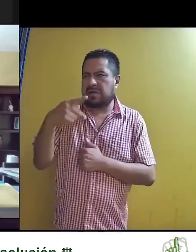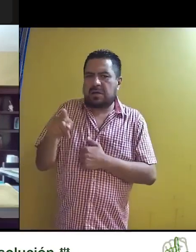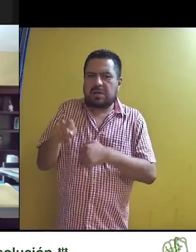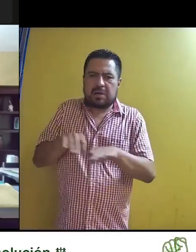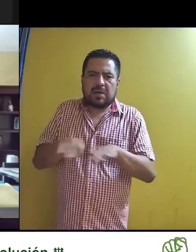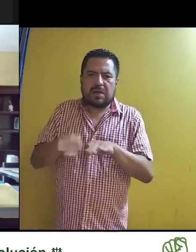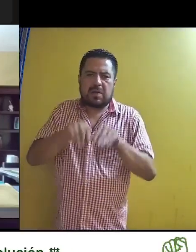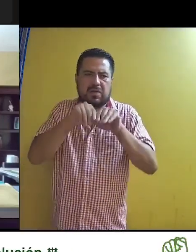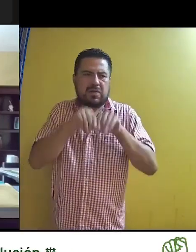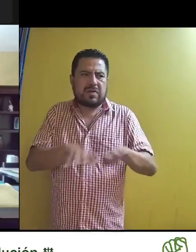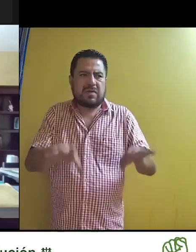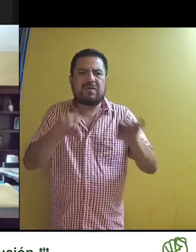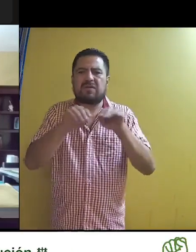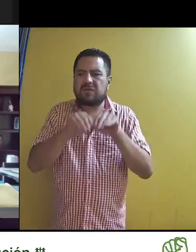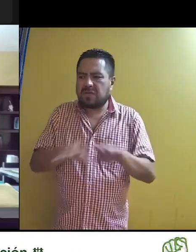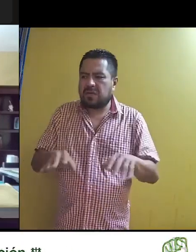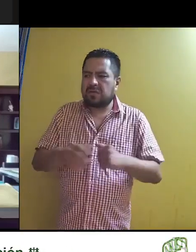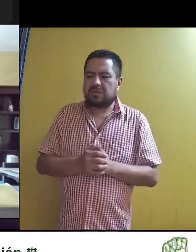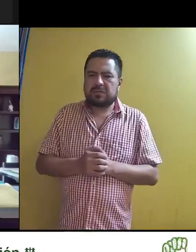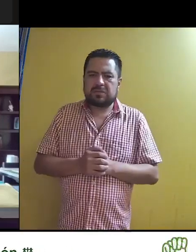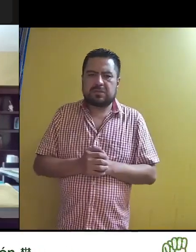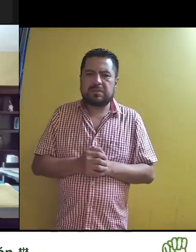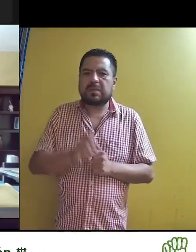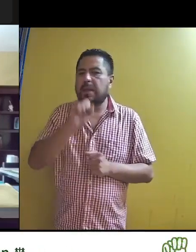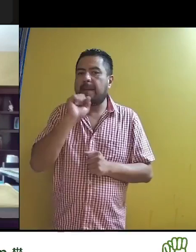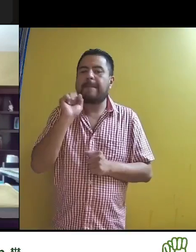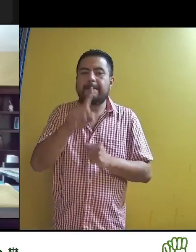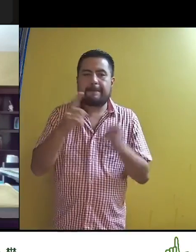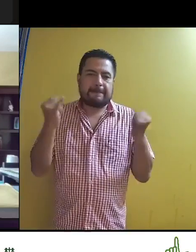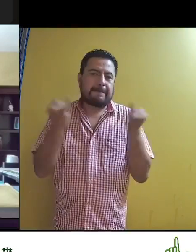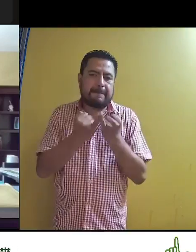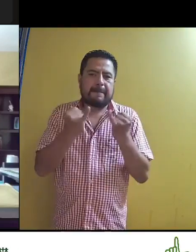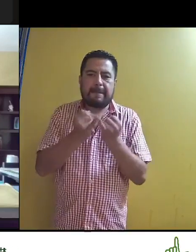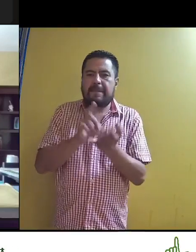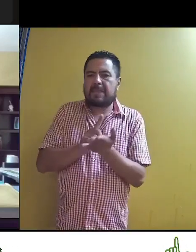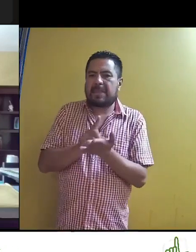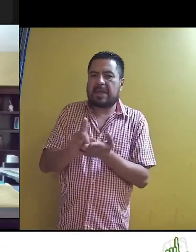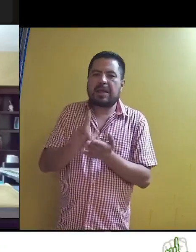de difusión y desde luego el